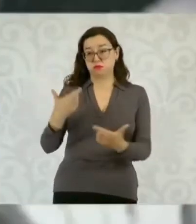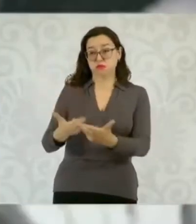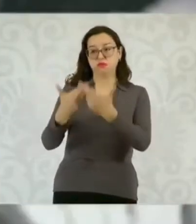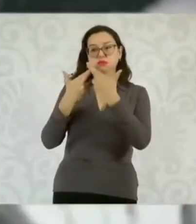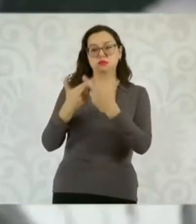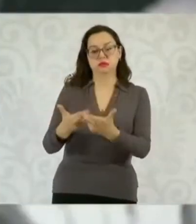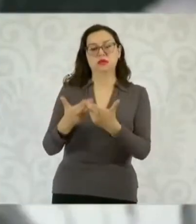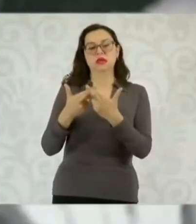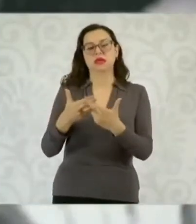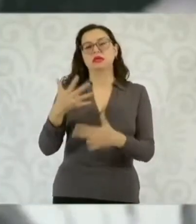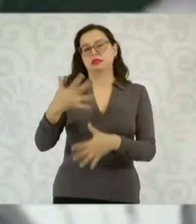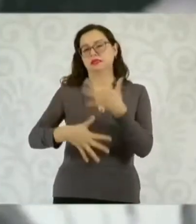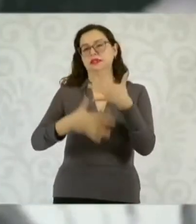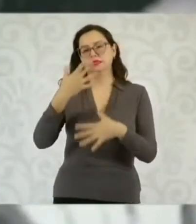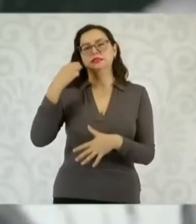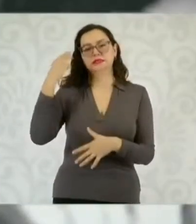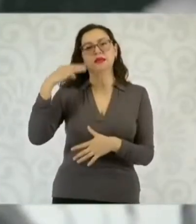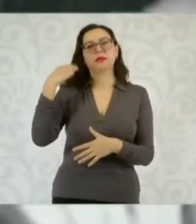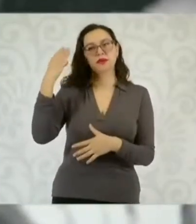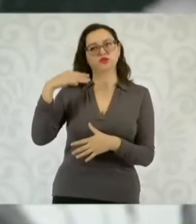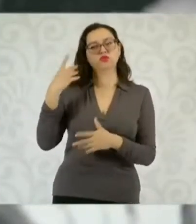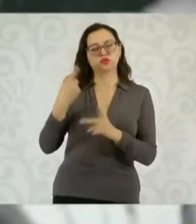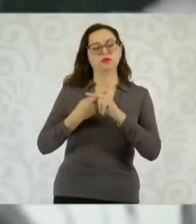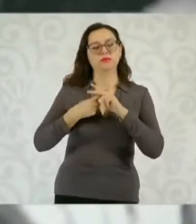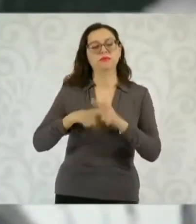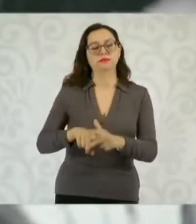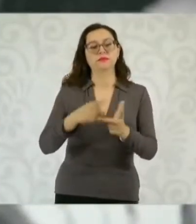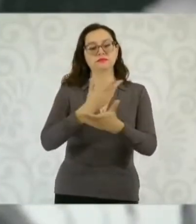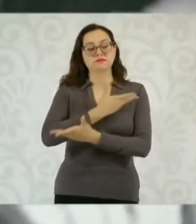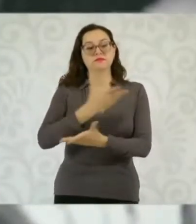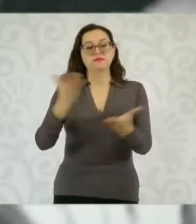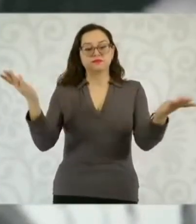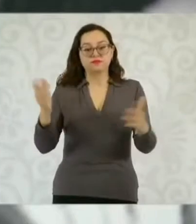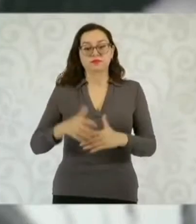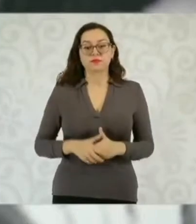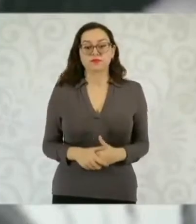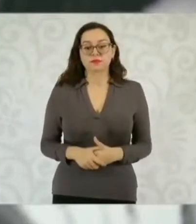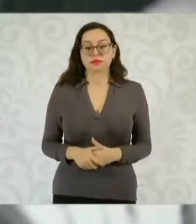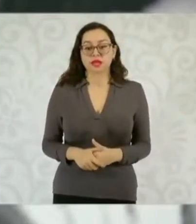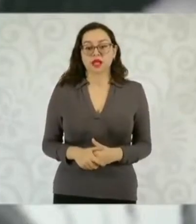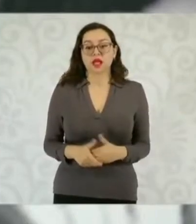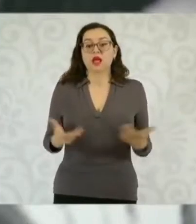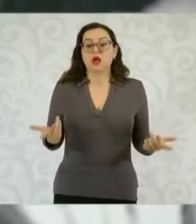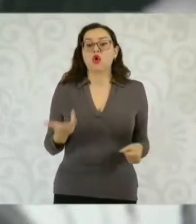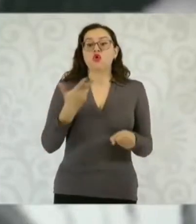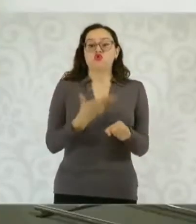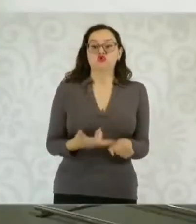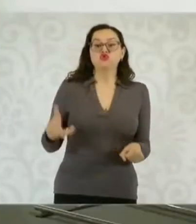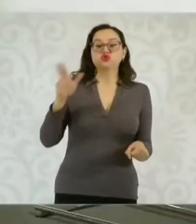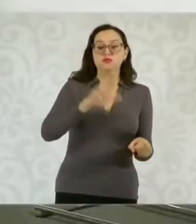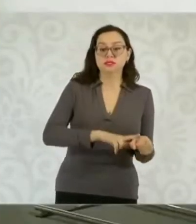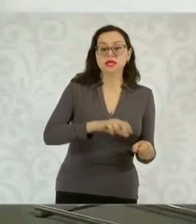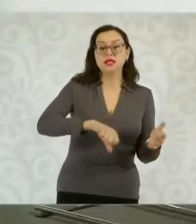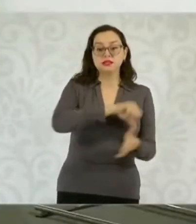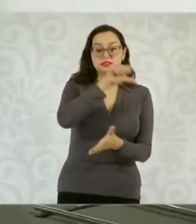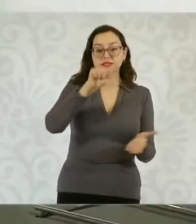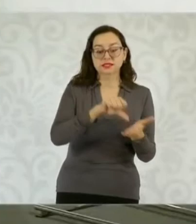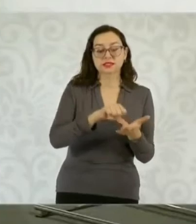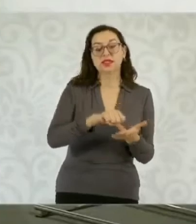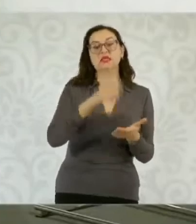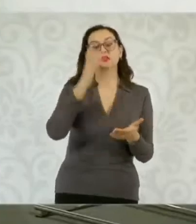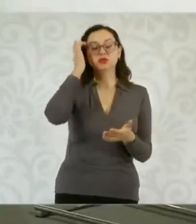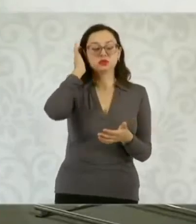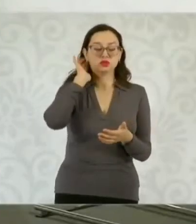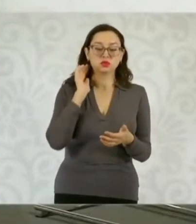volumen y de mayor escala nacional. ¿Qué significa eso? Que en clínicas y centros de salud podemos esperar, más bien en